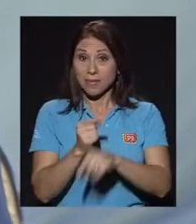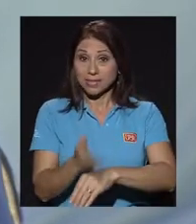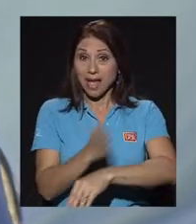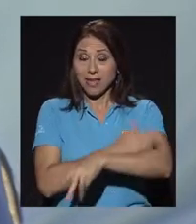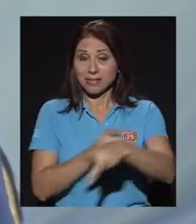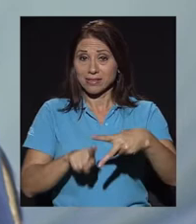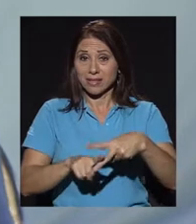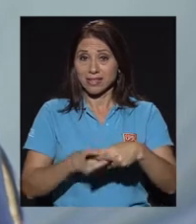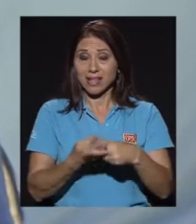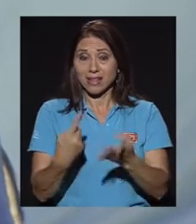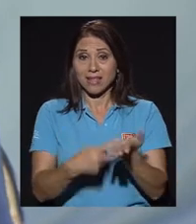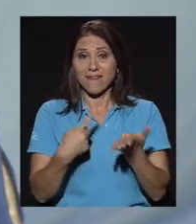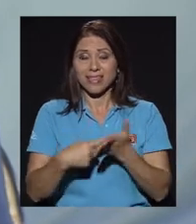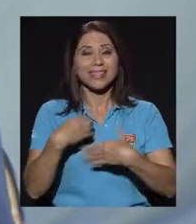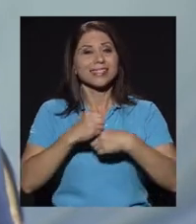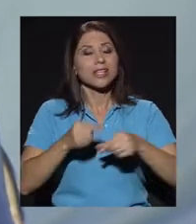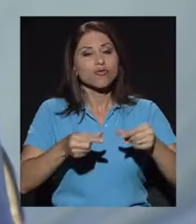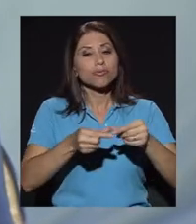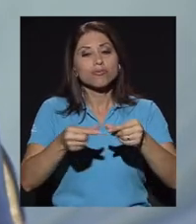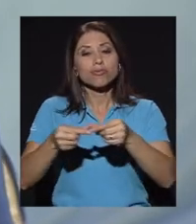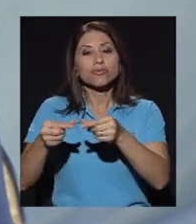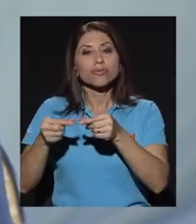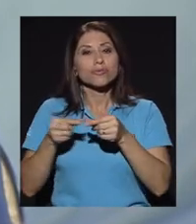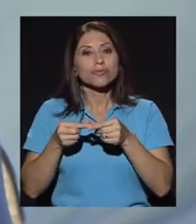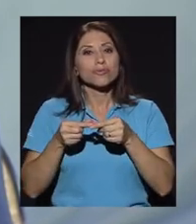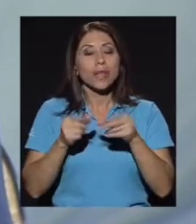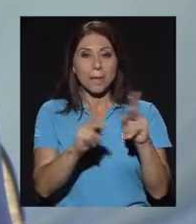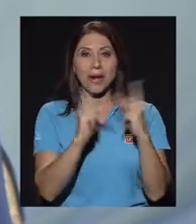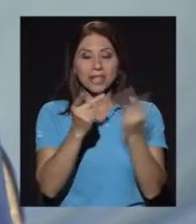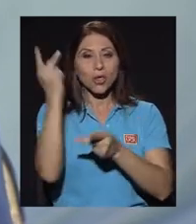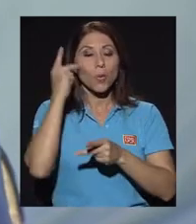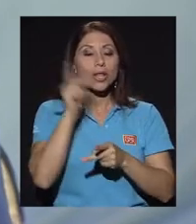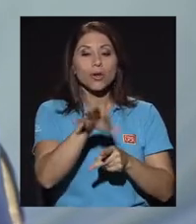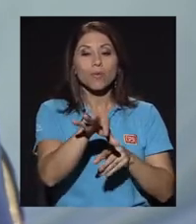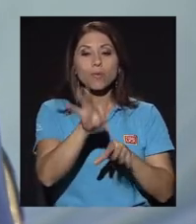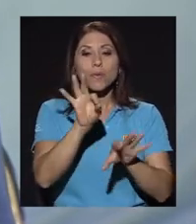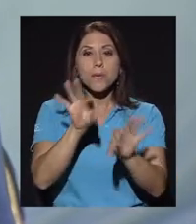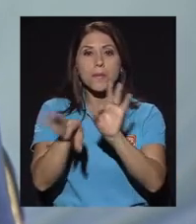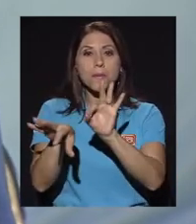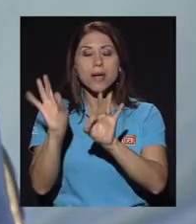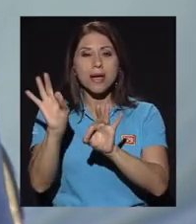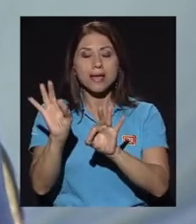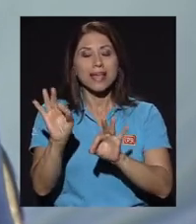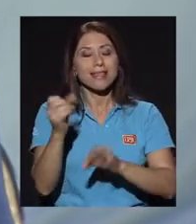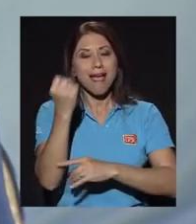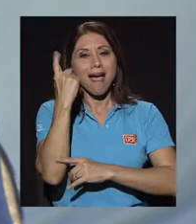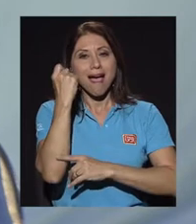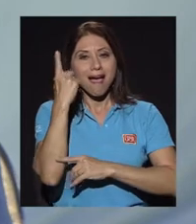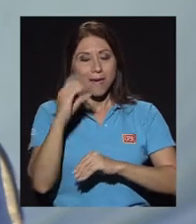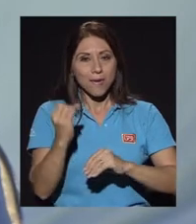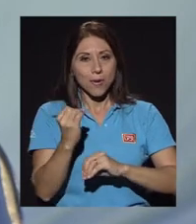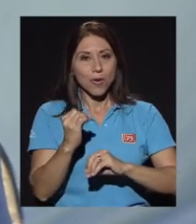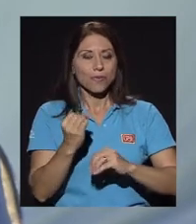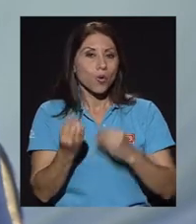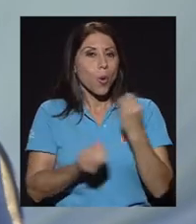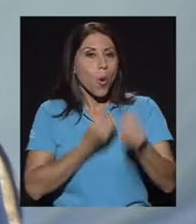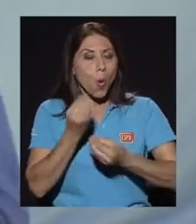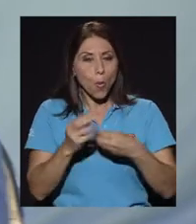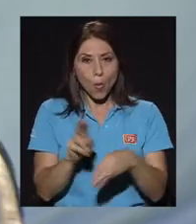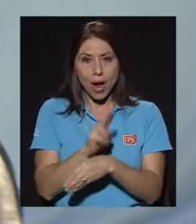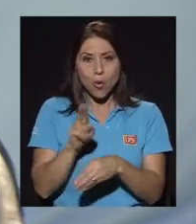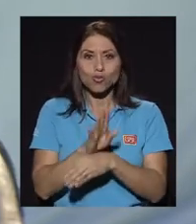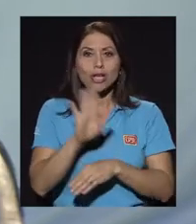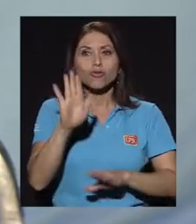iniciar el debate se hizo una rifa para que cada partido político tenga claridad de cuál va a ser el uso